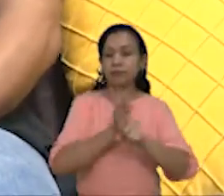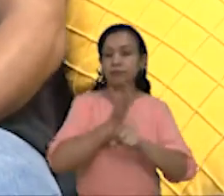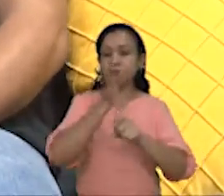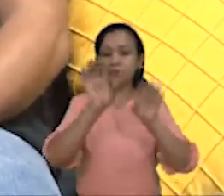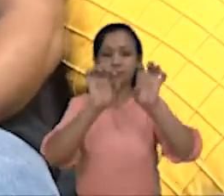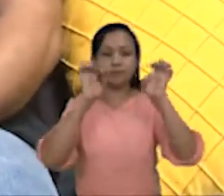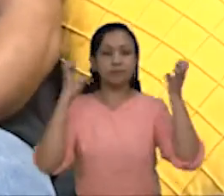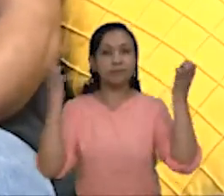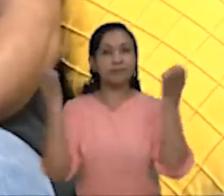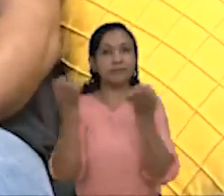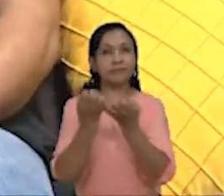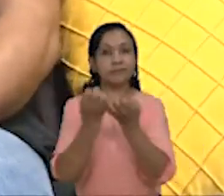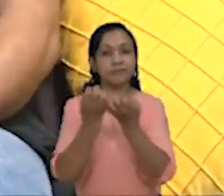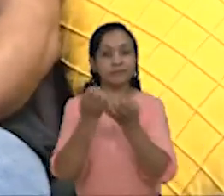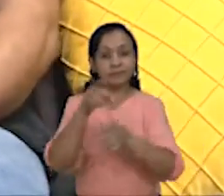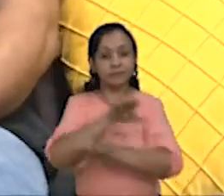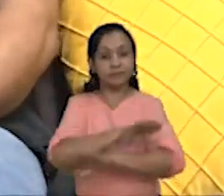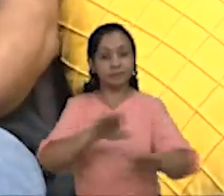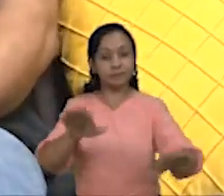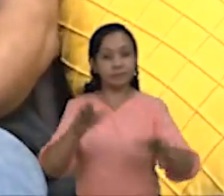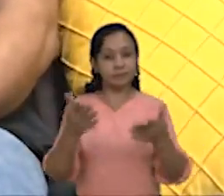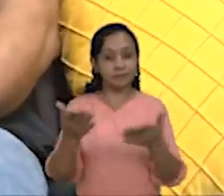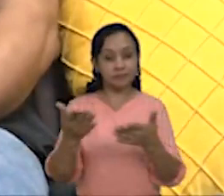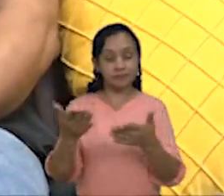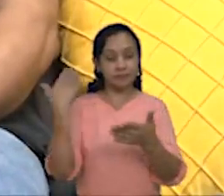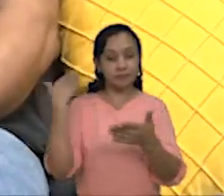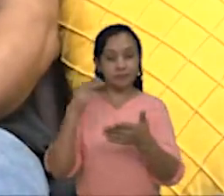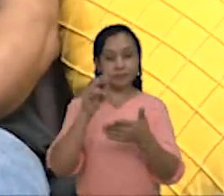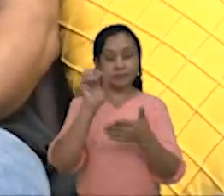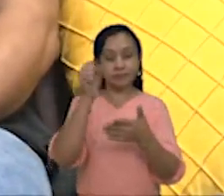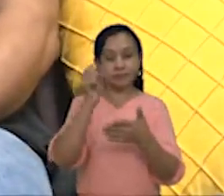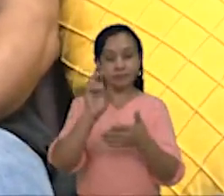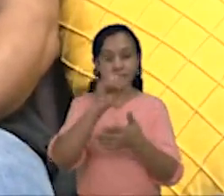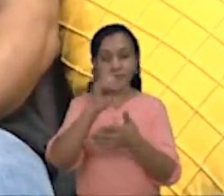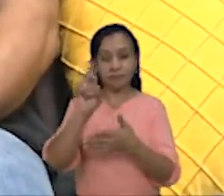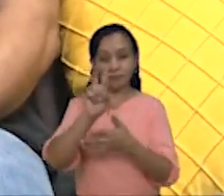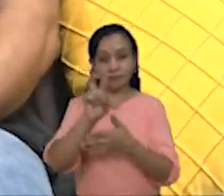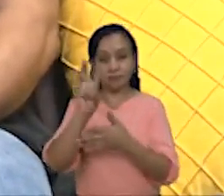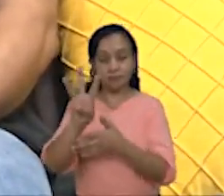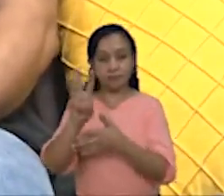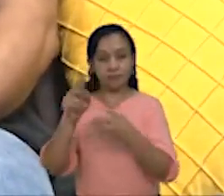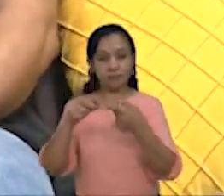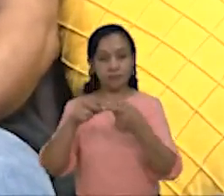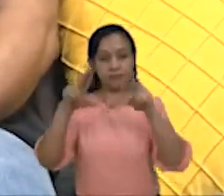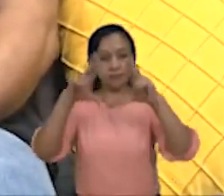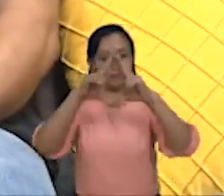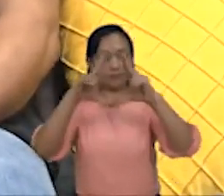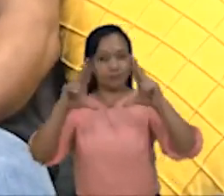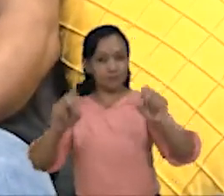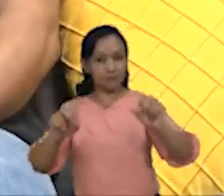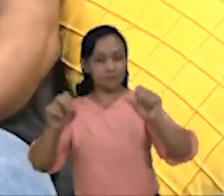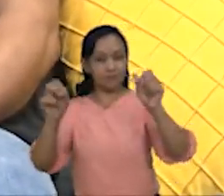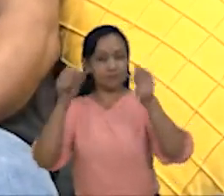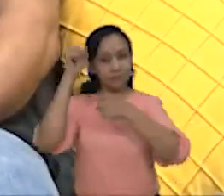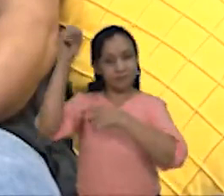por ejemplo ahorita que concluyó el Sub-23, donde Nicaragua, que a propósito hay que felicitar a la selección de